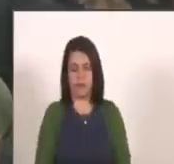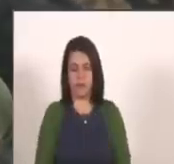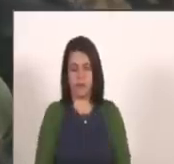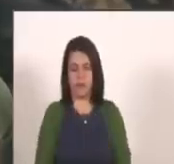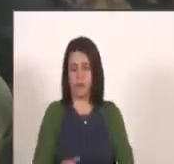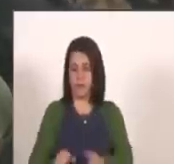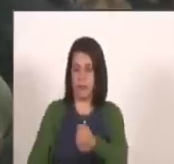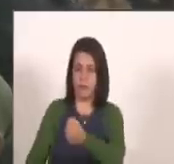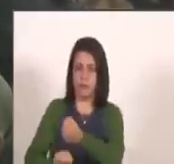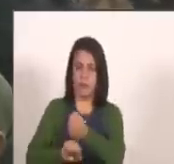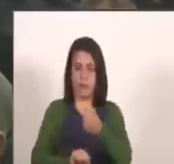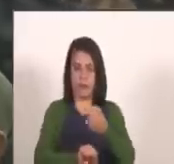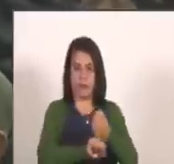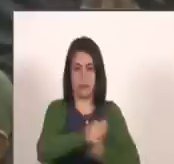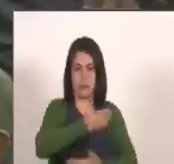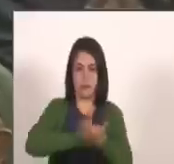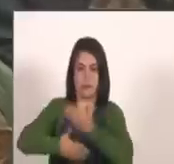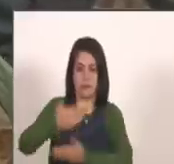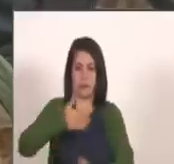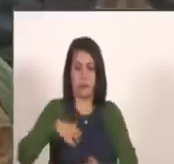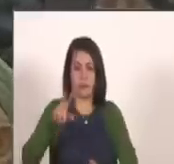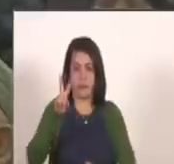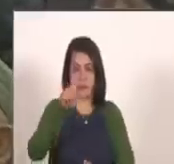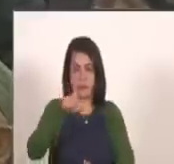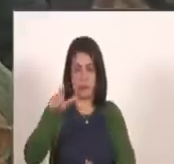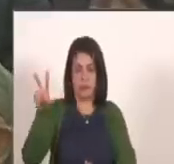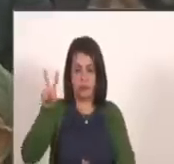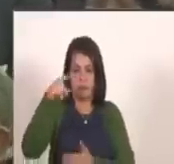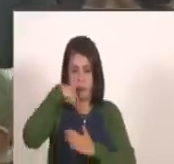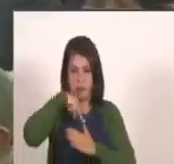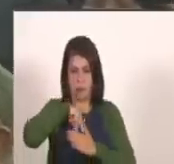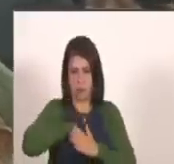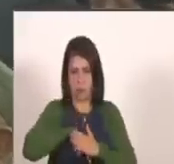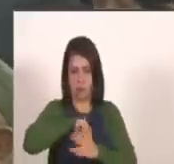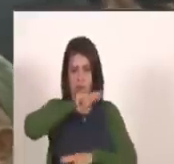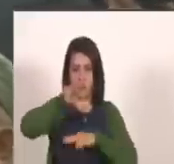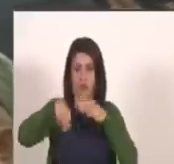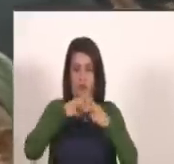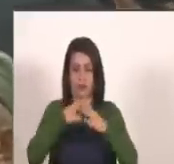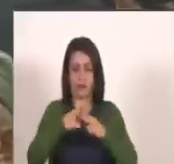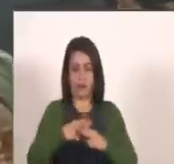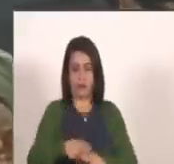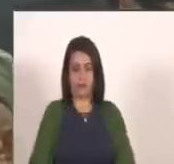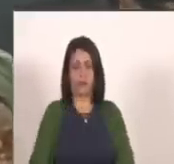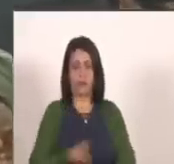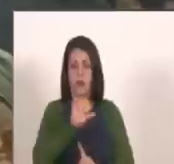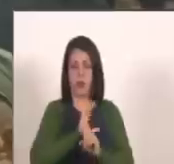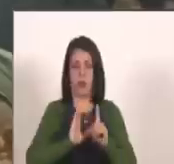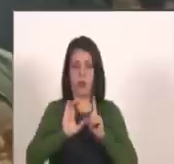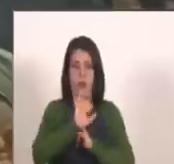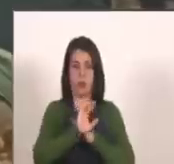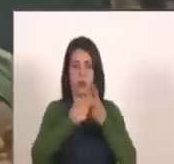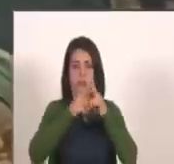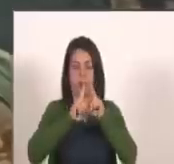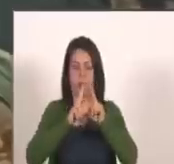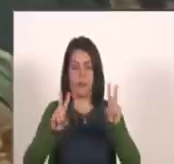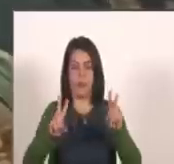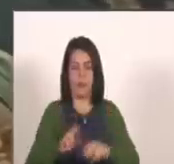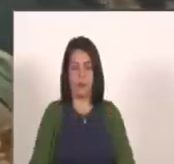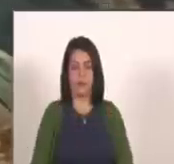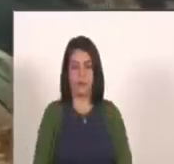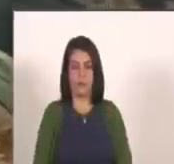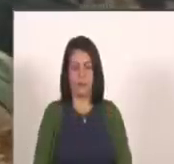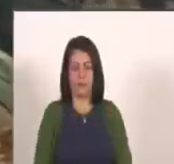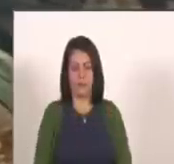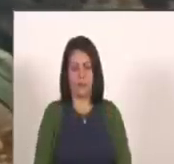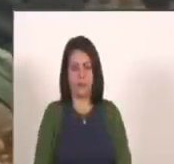la solidaridad, lo venezolano inmerso en lo universal, la cultura de paz, sobre